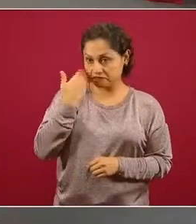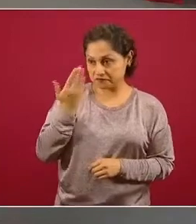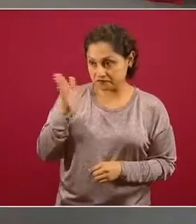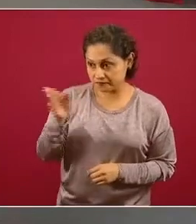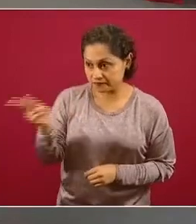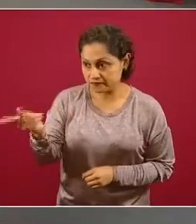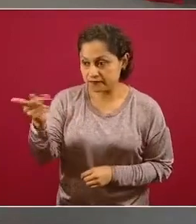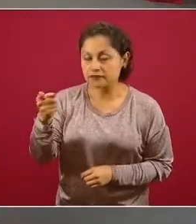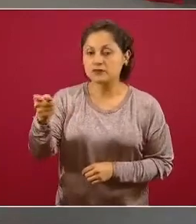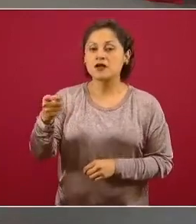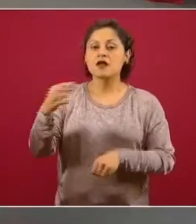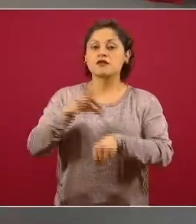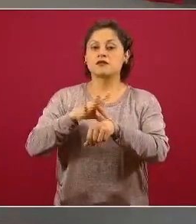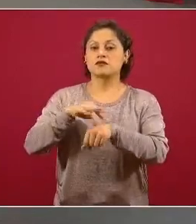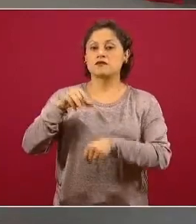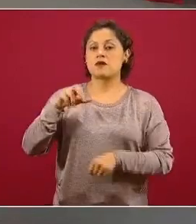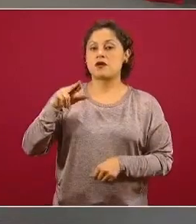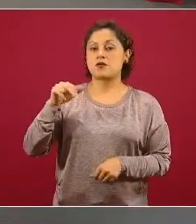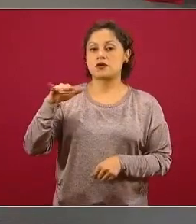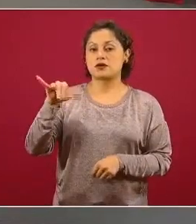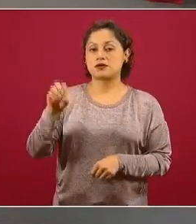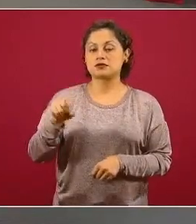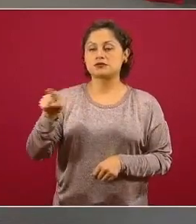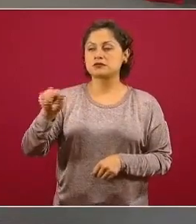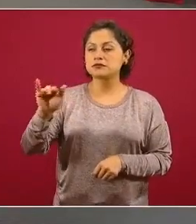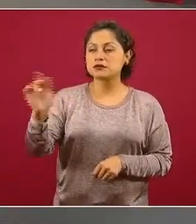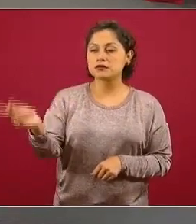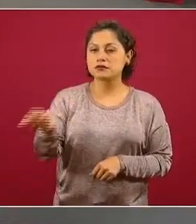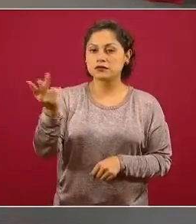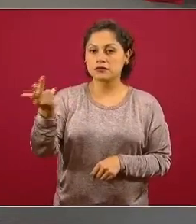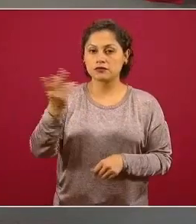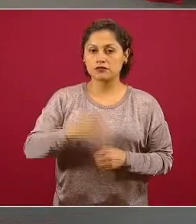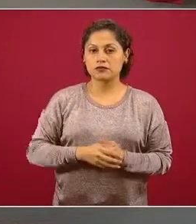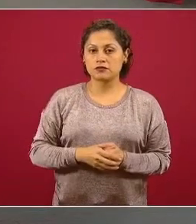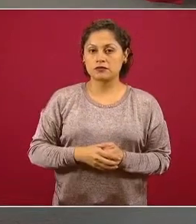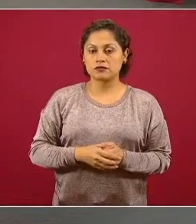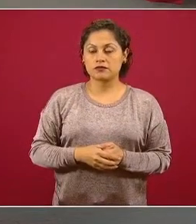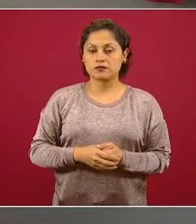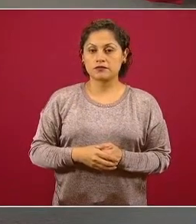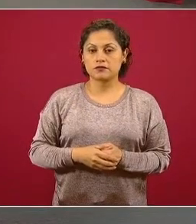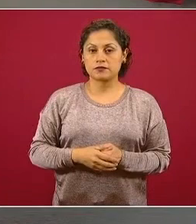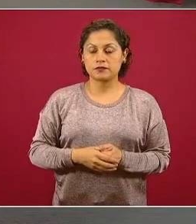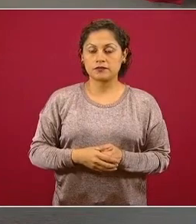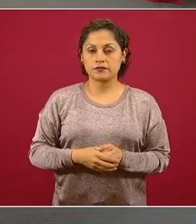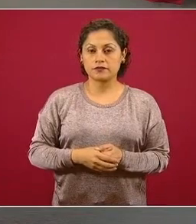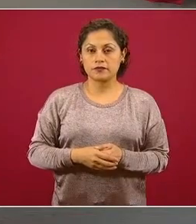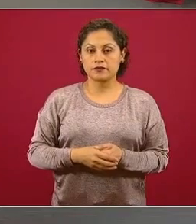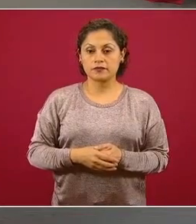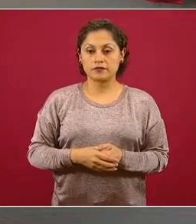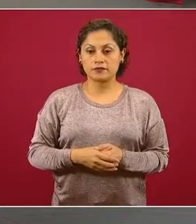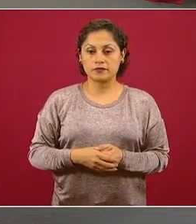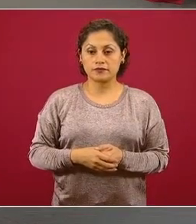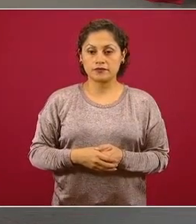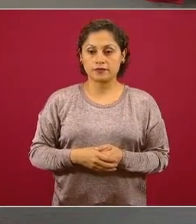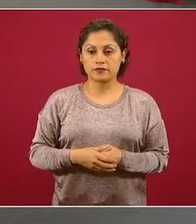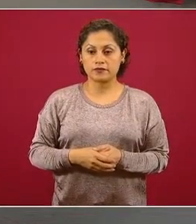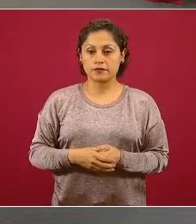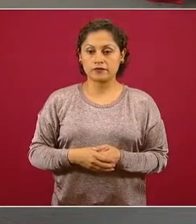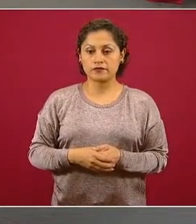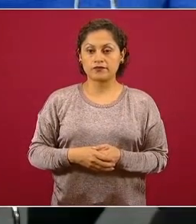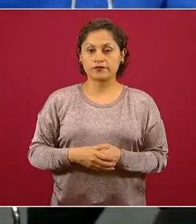claro. Mauricio. Doctor, quisiera saber cuáles serían los elementos que se tendrían que tener en consideración como para